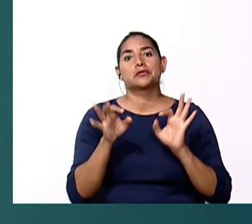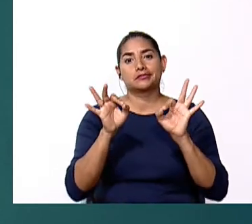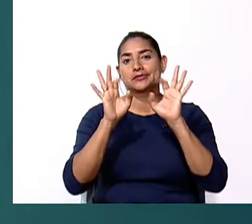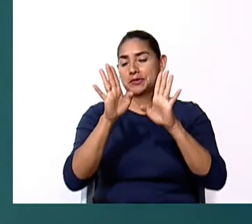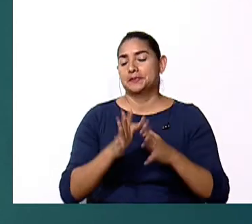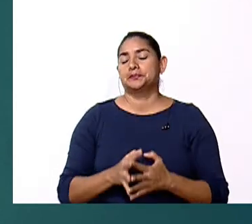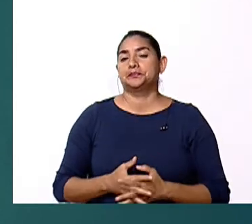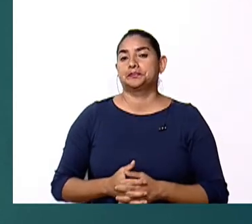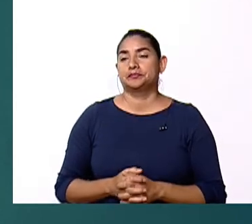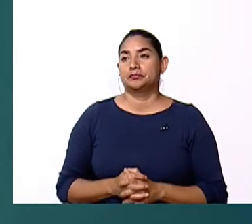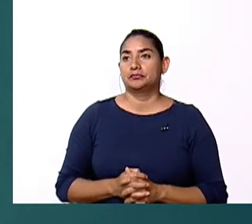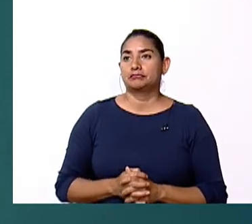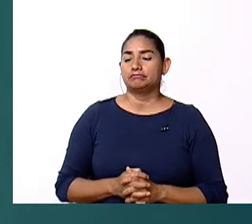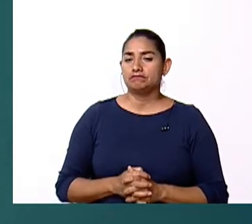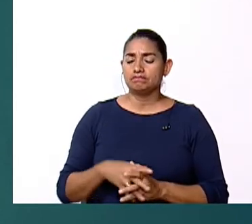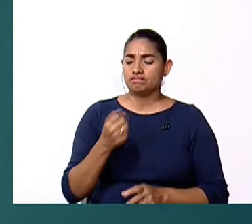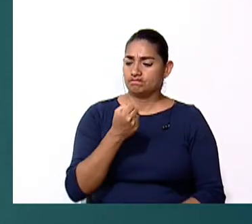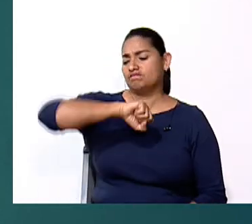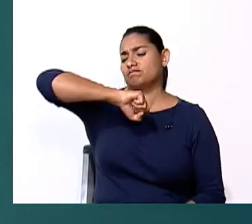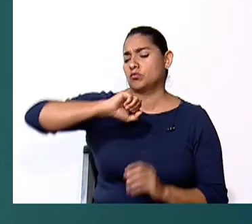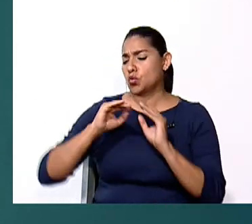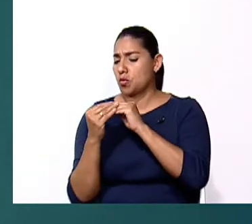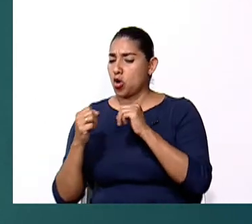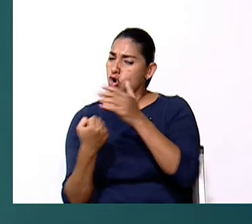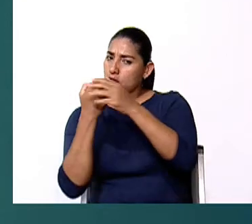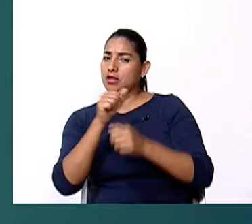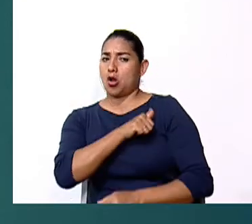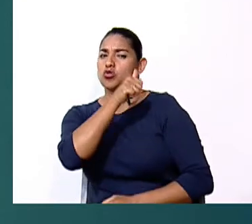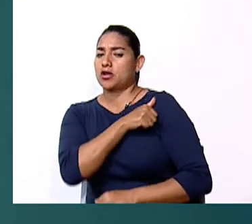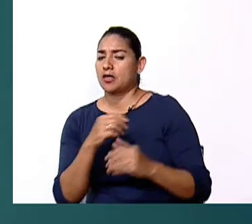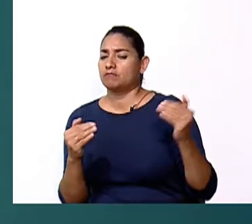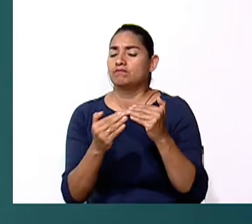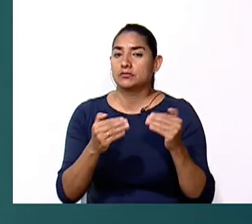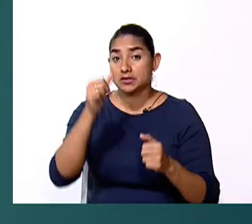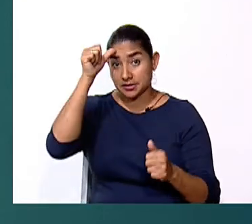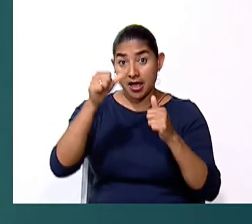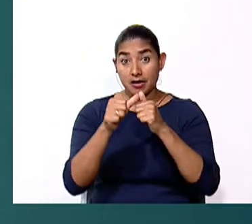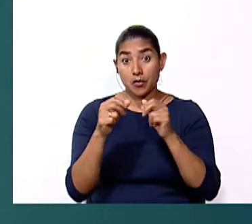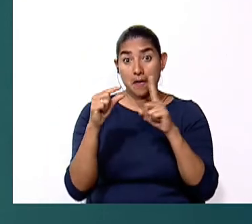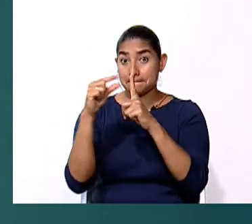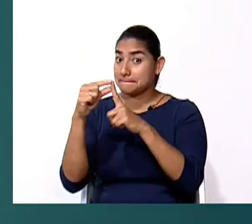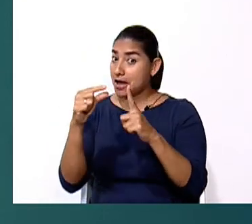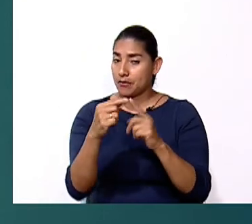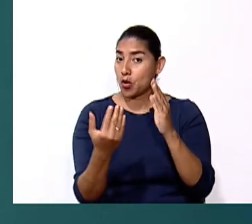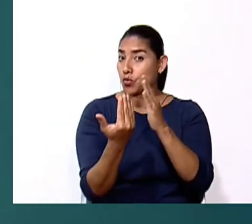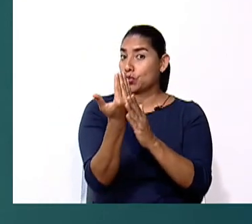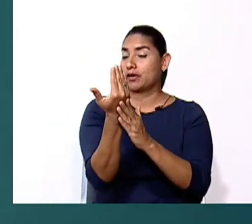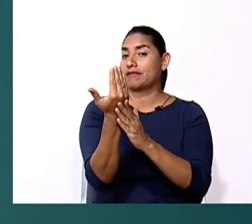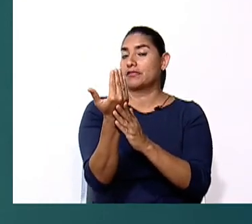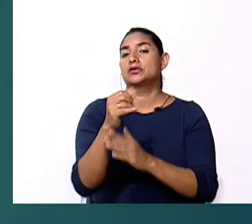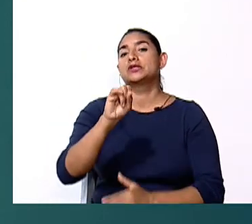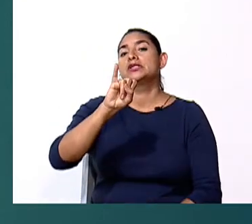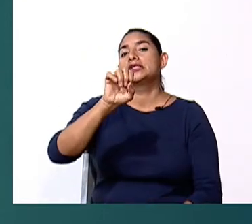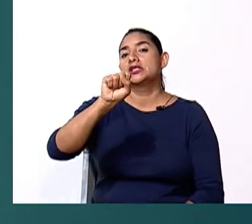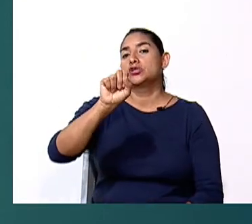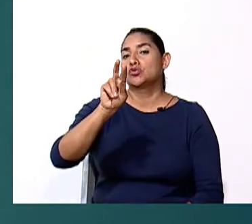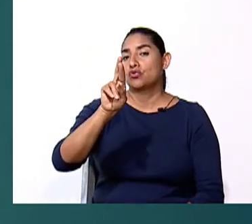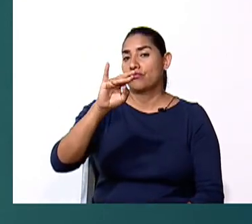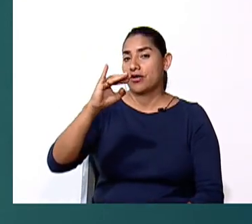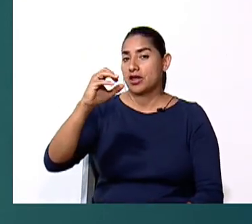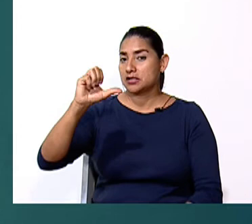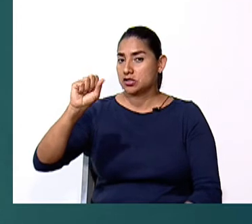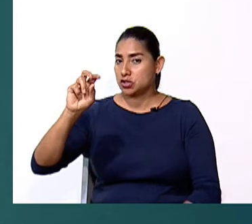este video para que entonces ustedes tengan más clara la historia de Garavito. Poquito tiempo